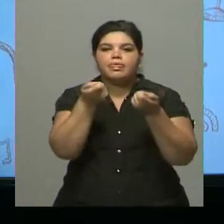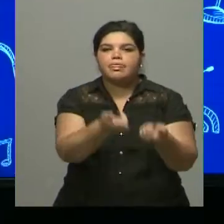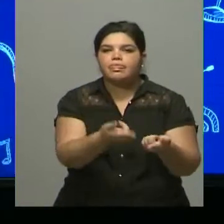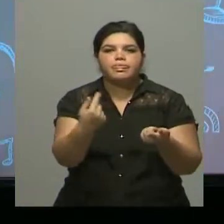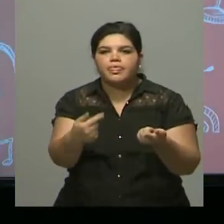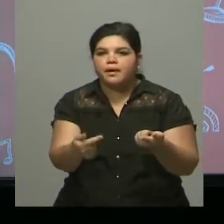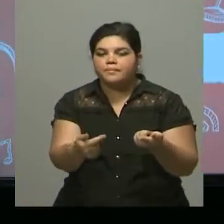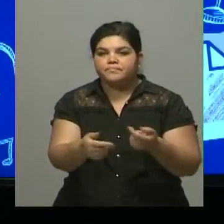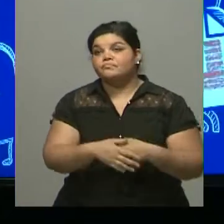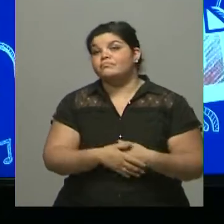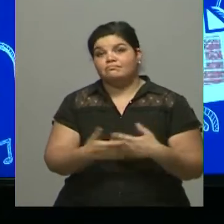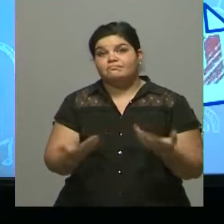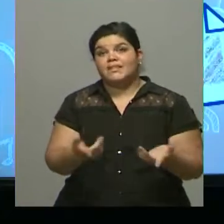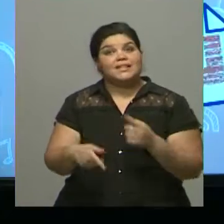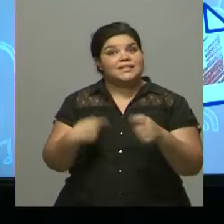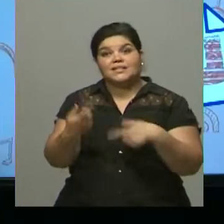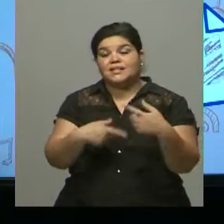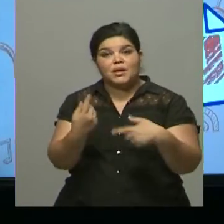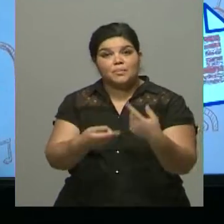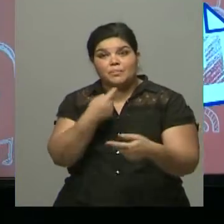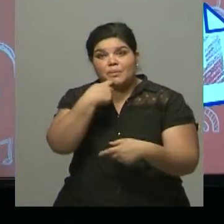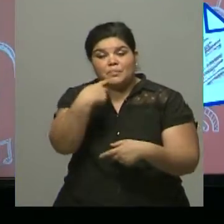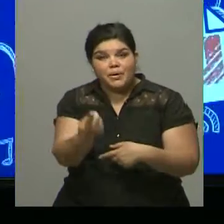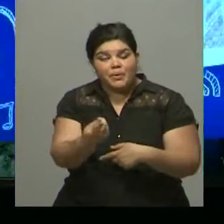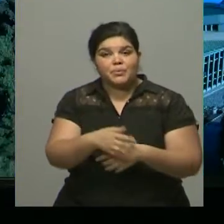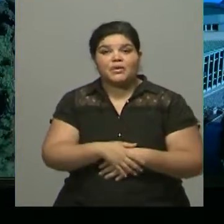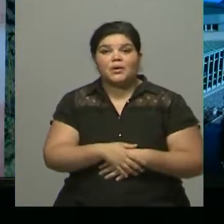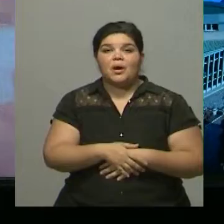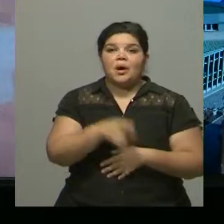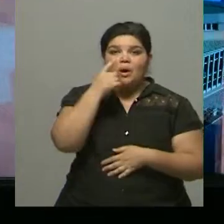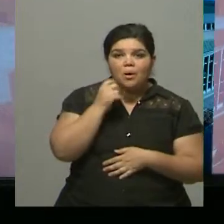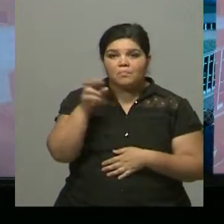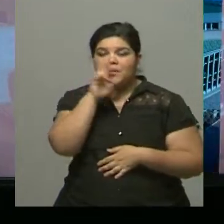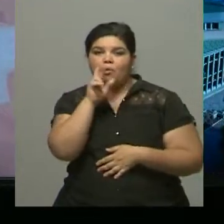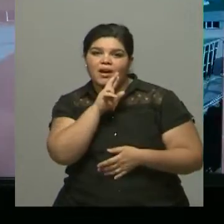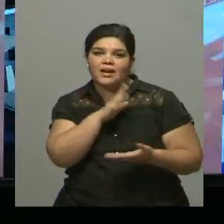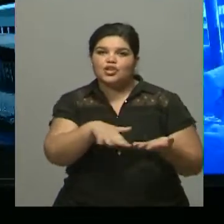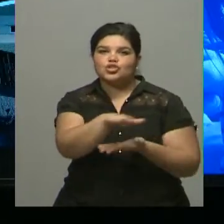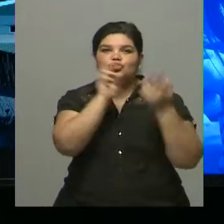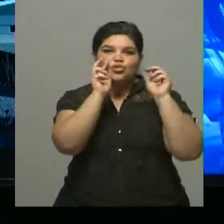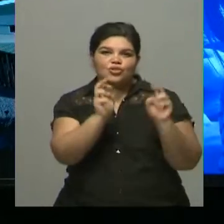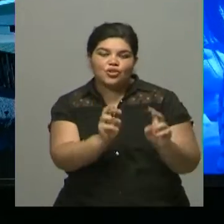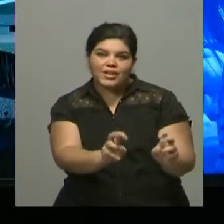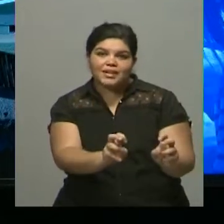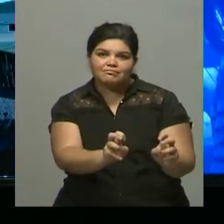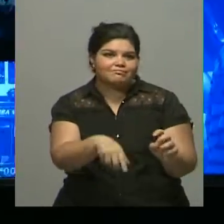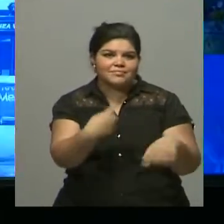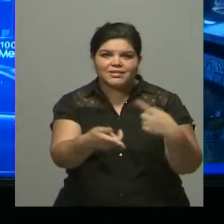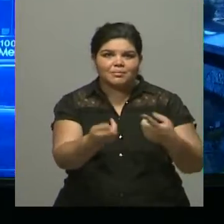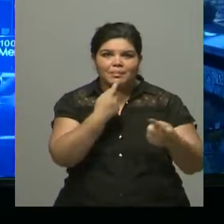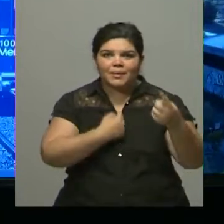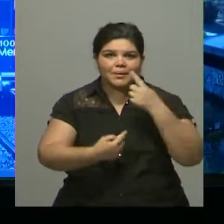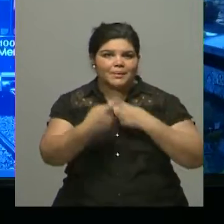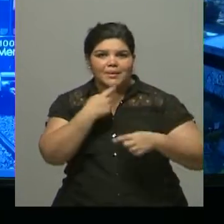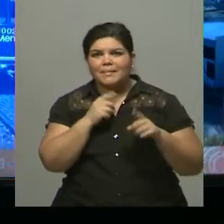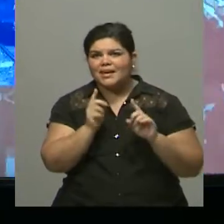gran pregunta para todos los que somos sociólogos y sociólogas, que nos hacen cuando alguien tiene duda de